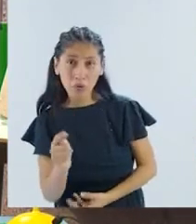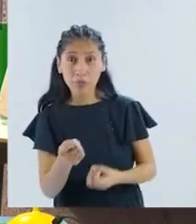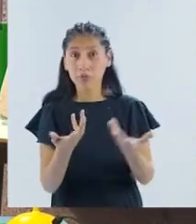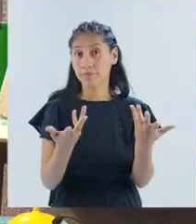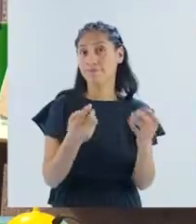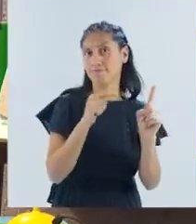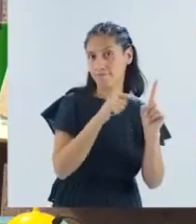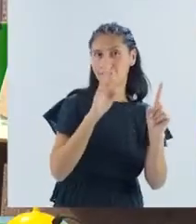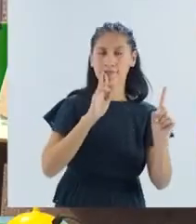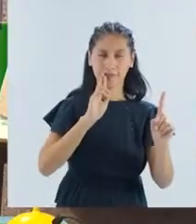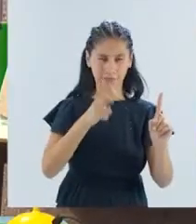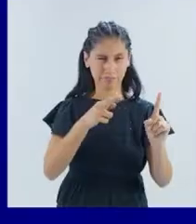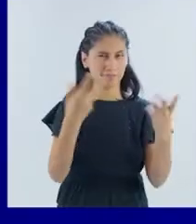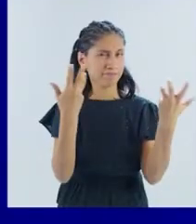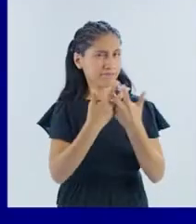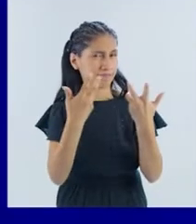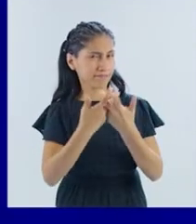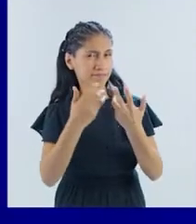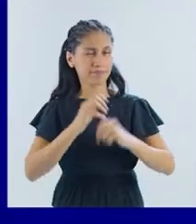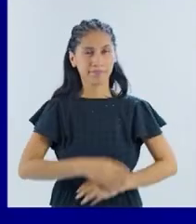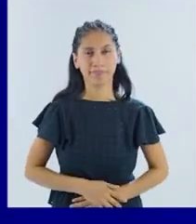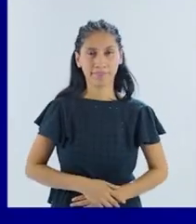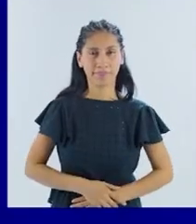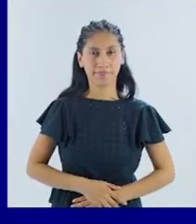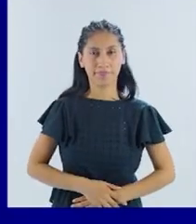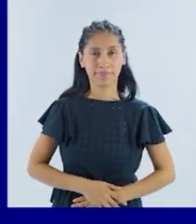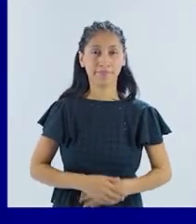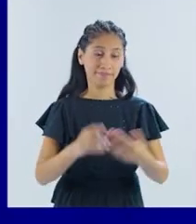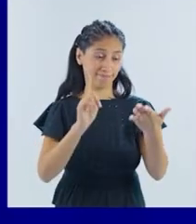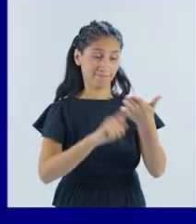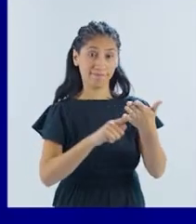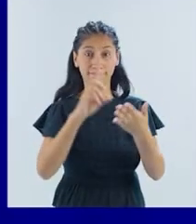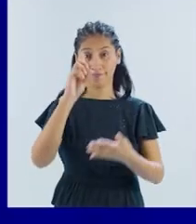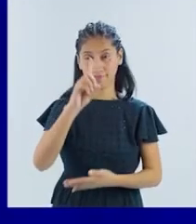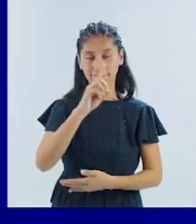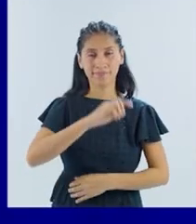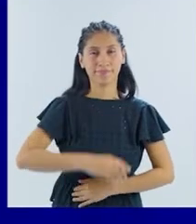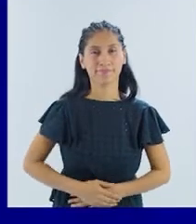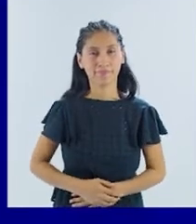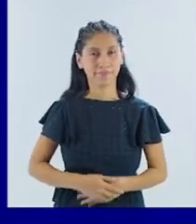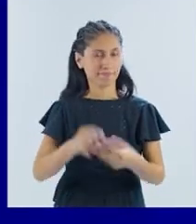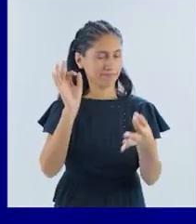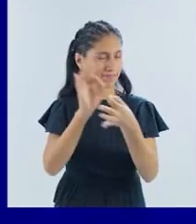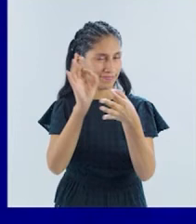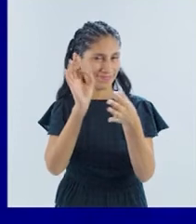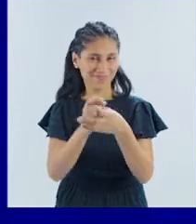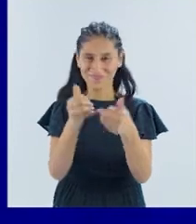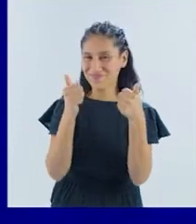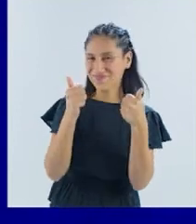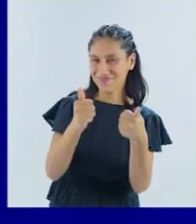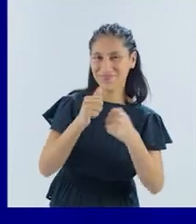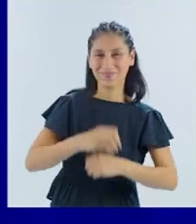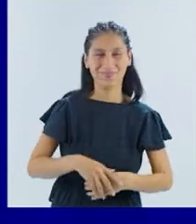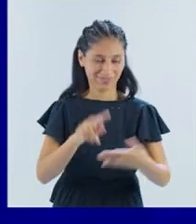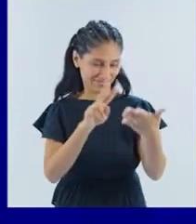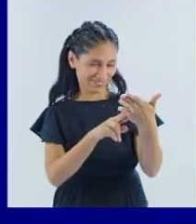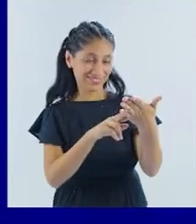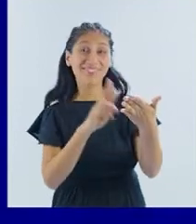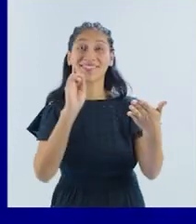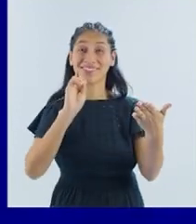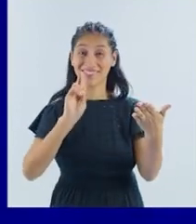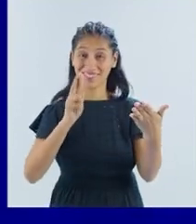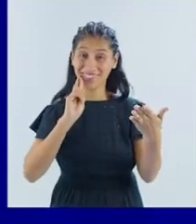ello, es que puedo decir que la respuesta es la alternativa D. Excelente visión,